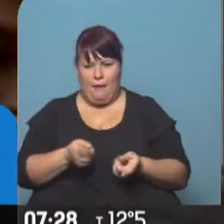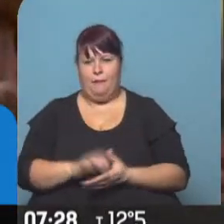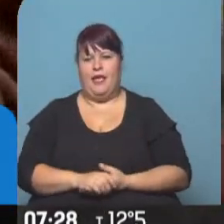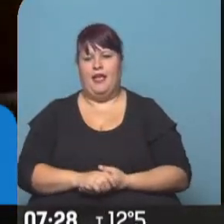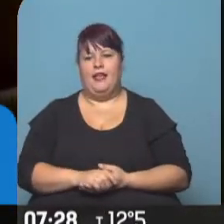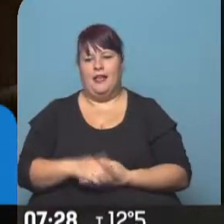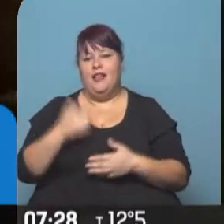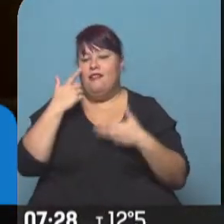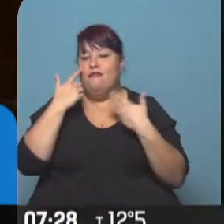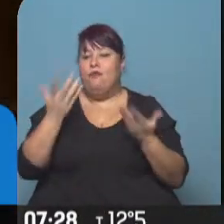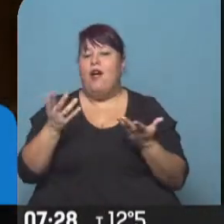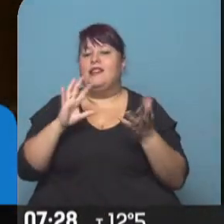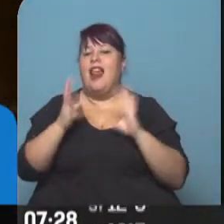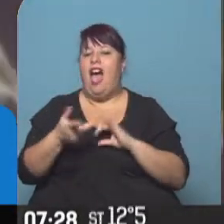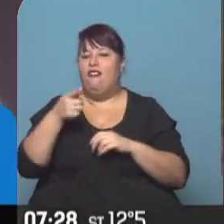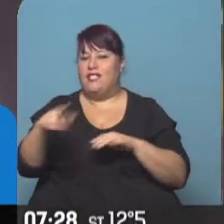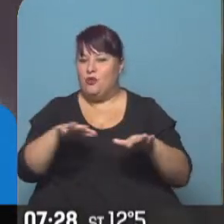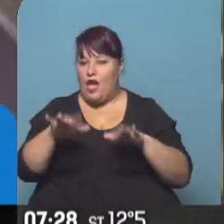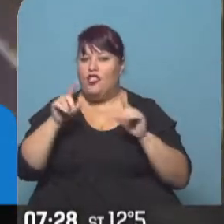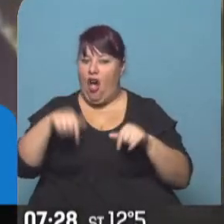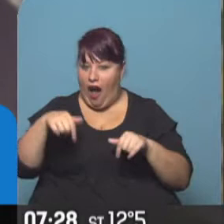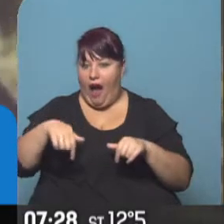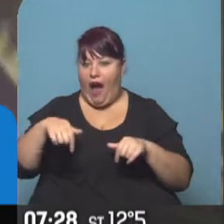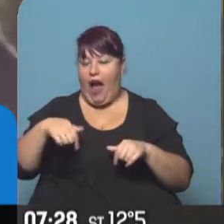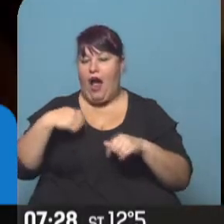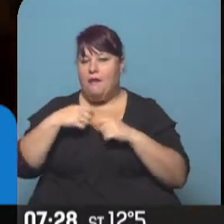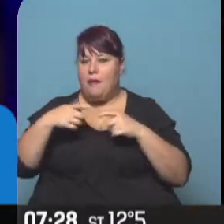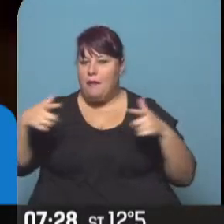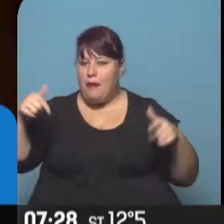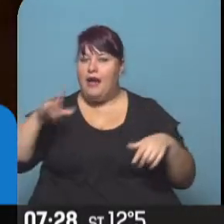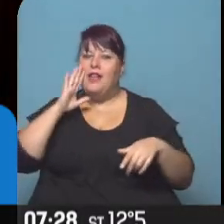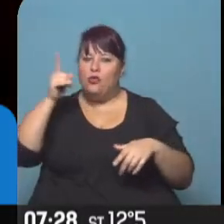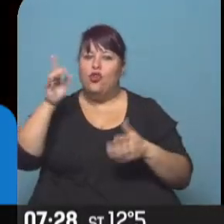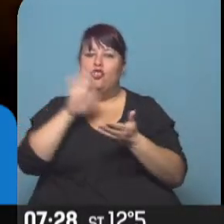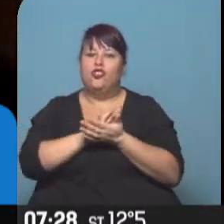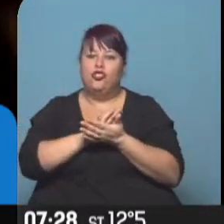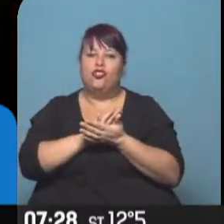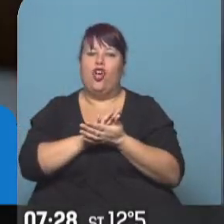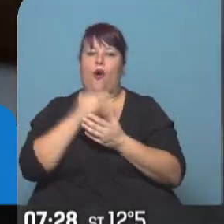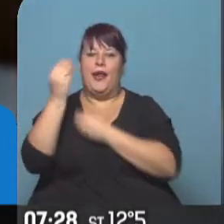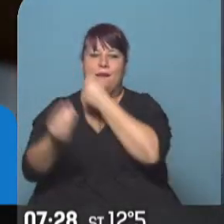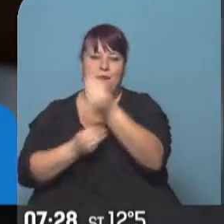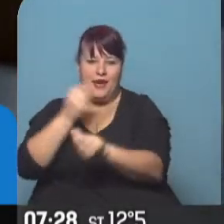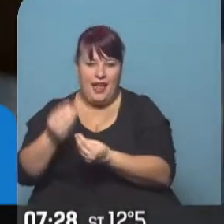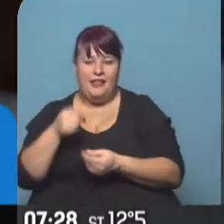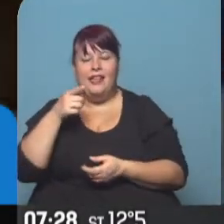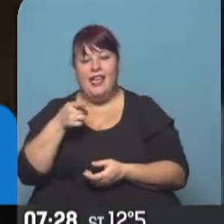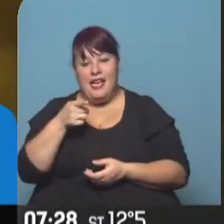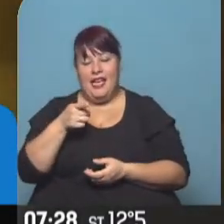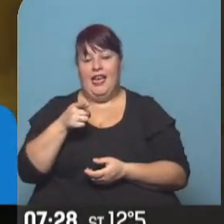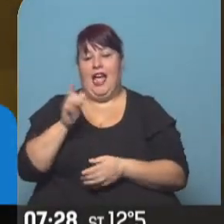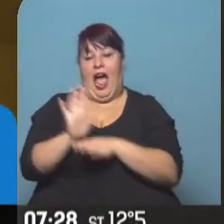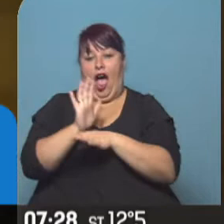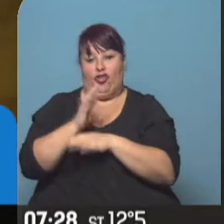Y muestra también esta situación que también ahora está viviendo cada vez más fuerte Estados Unidos con respecto al inmigrante, este